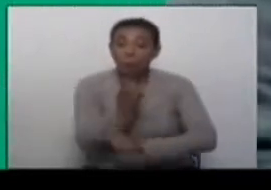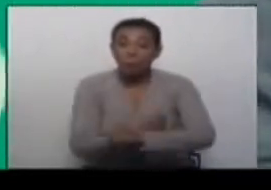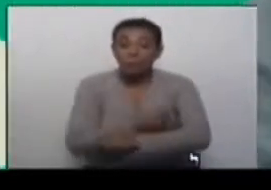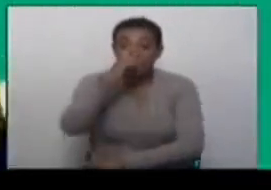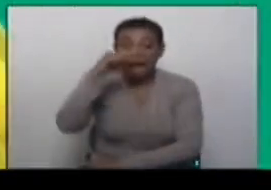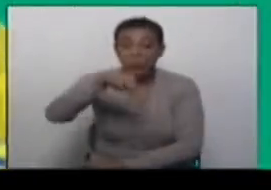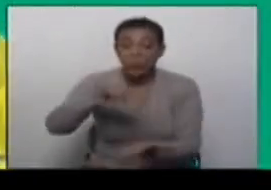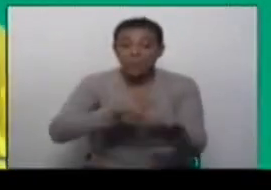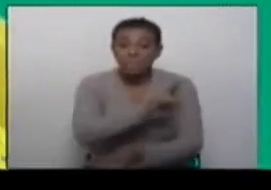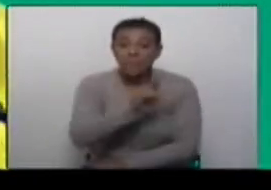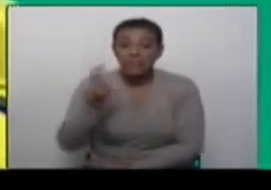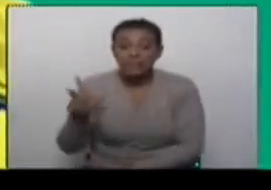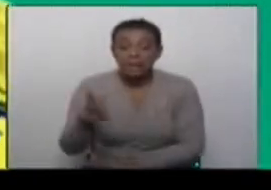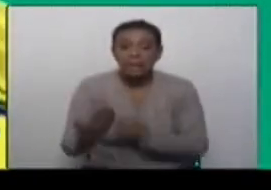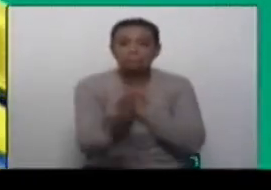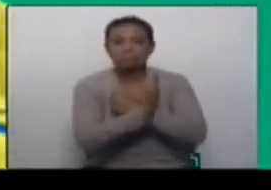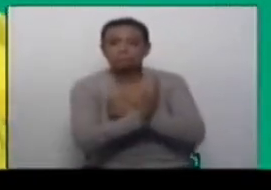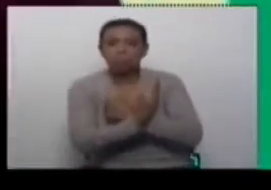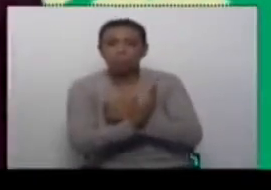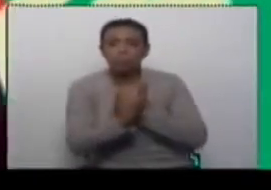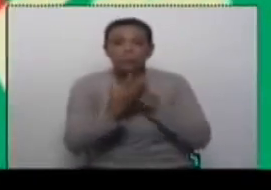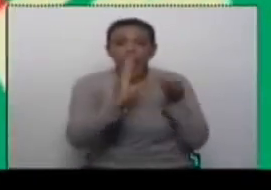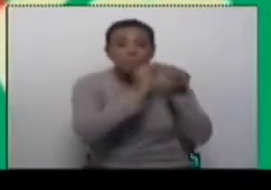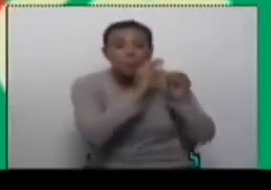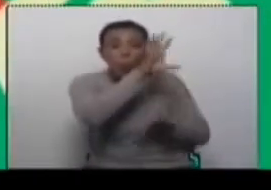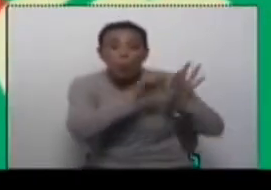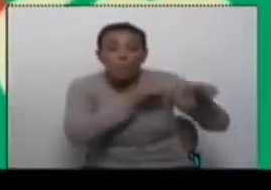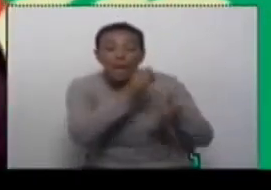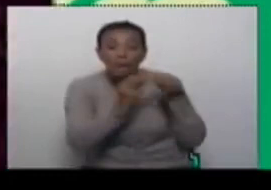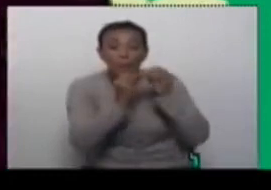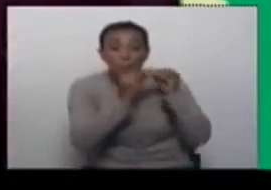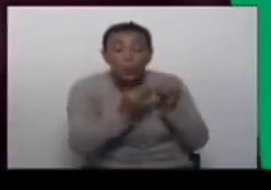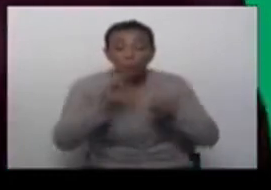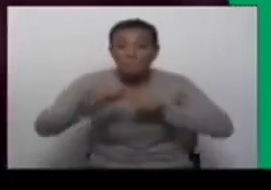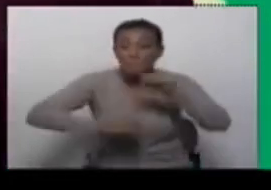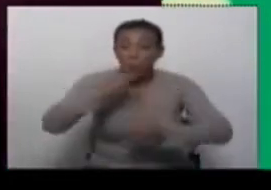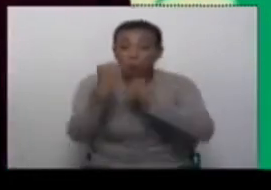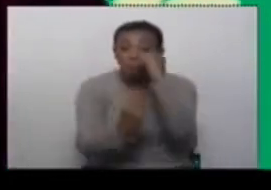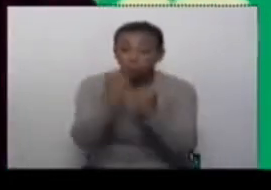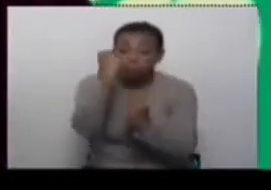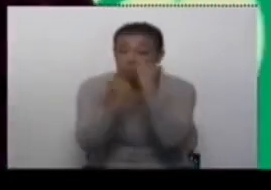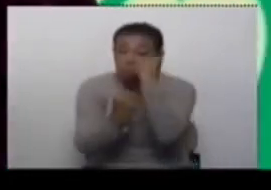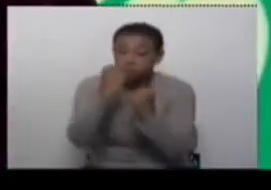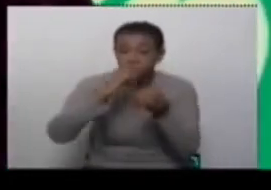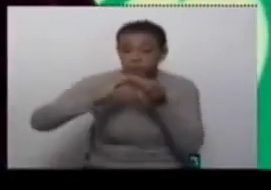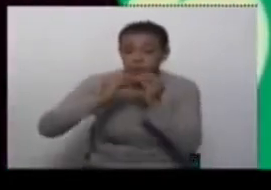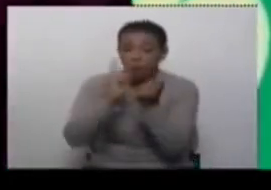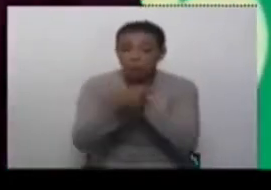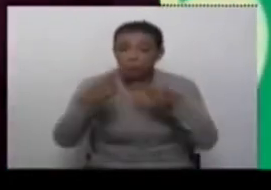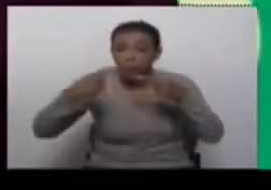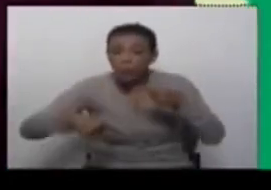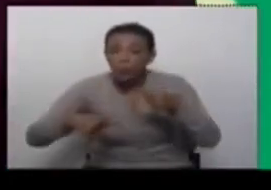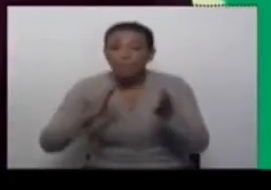año, venciendo las sanciones para conseguir repuestos, para conseguir motores. Parimos, ¿verdad? Sí,